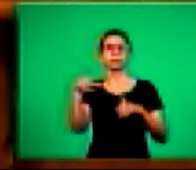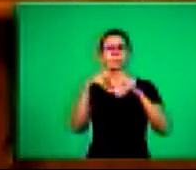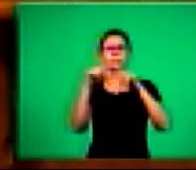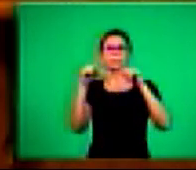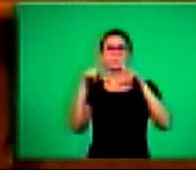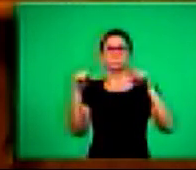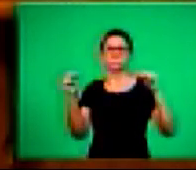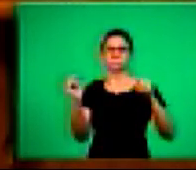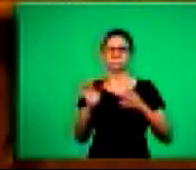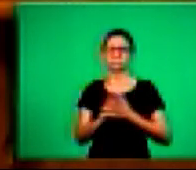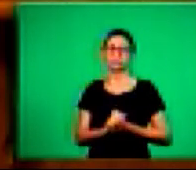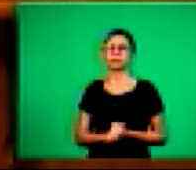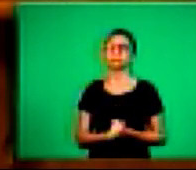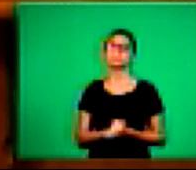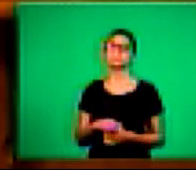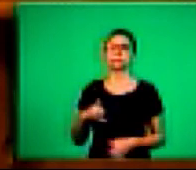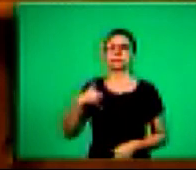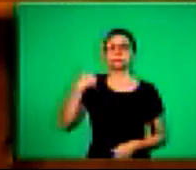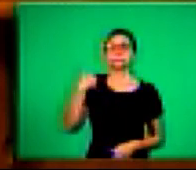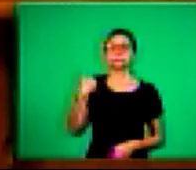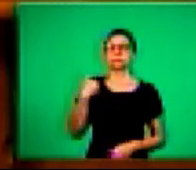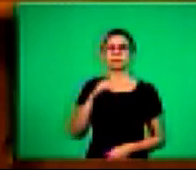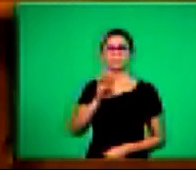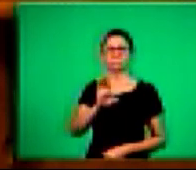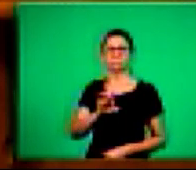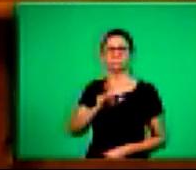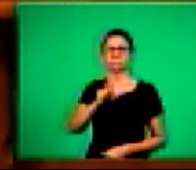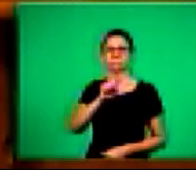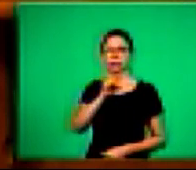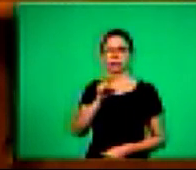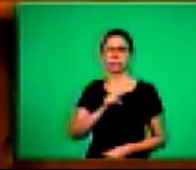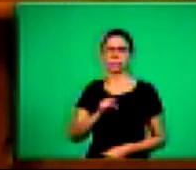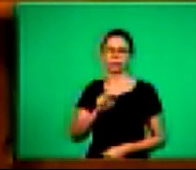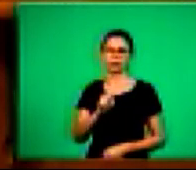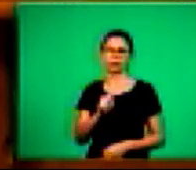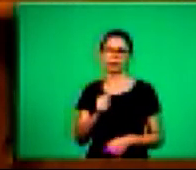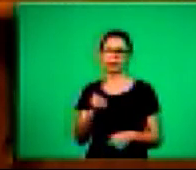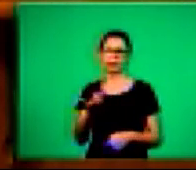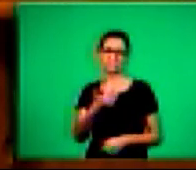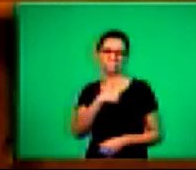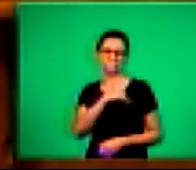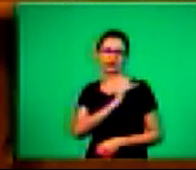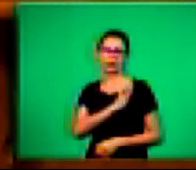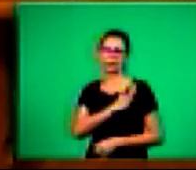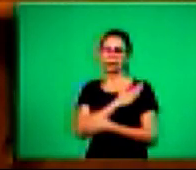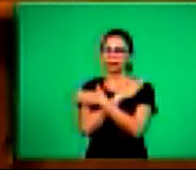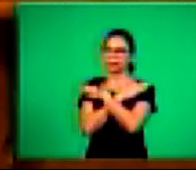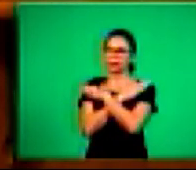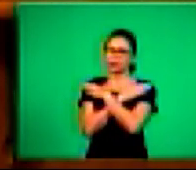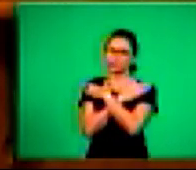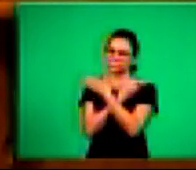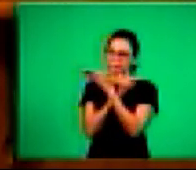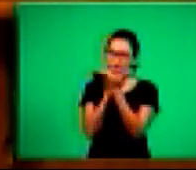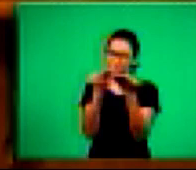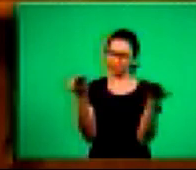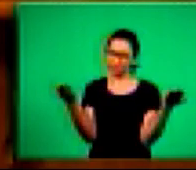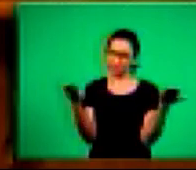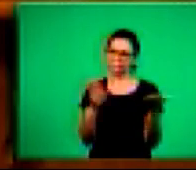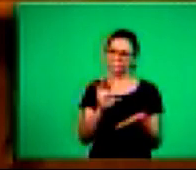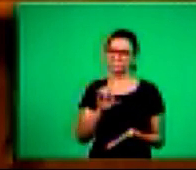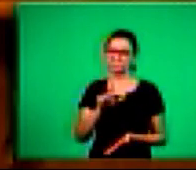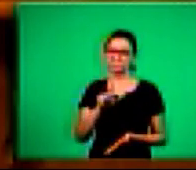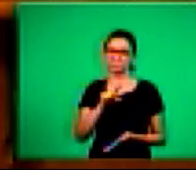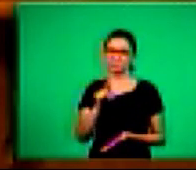todo ella siempre manda todas las cosas completa es ahí está nuestro corazón un abrazo nuestro abrazo para ella